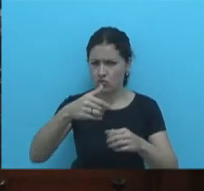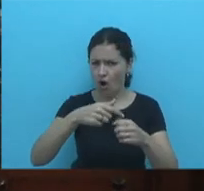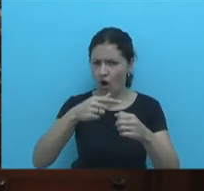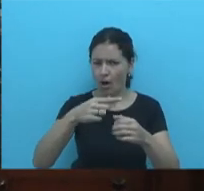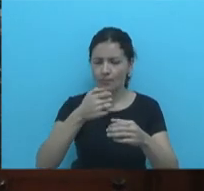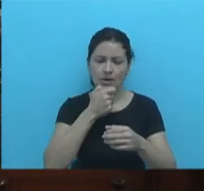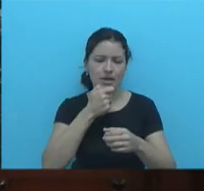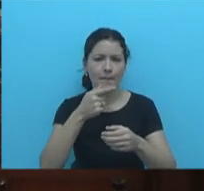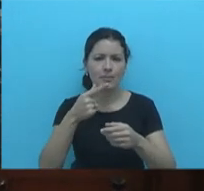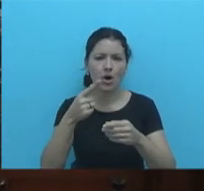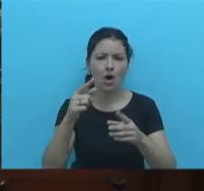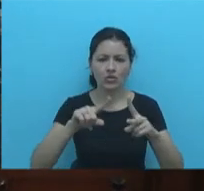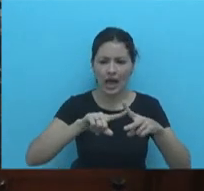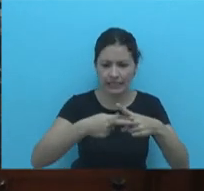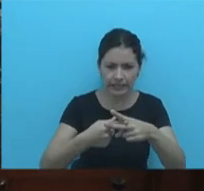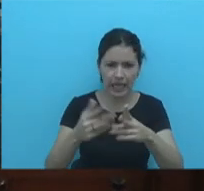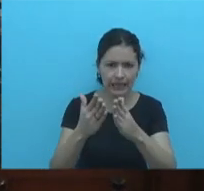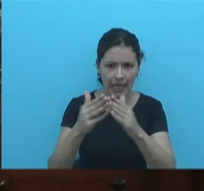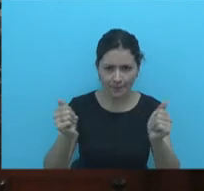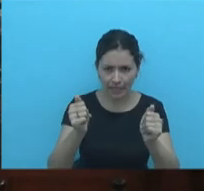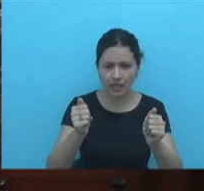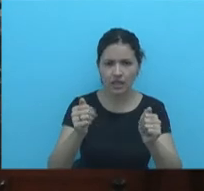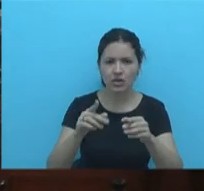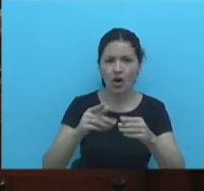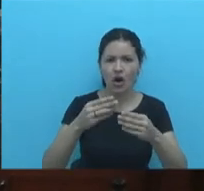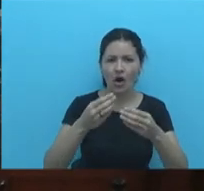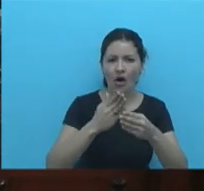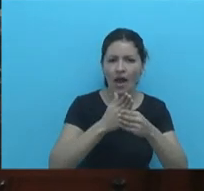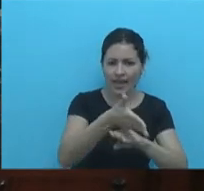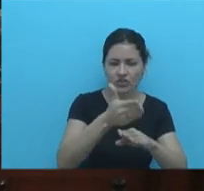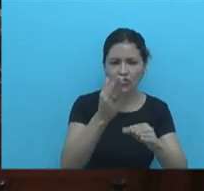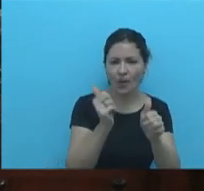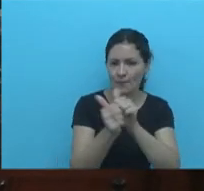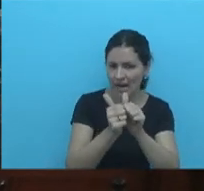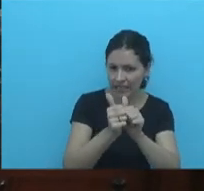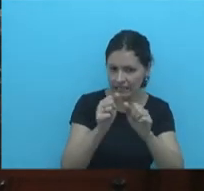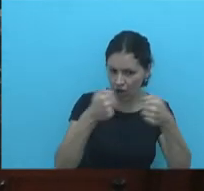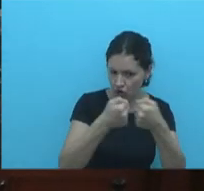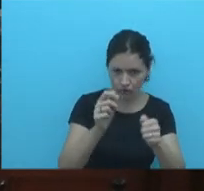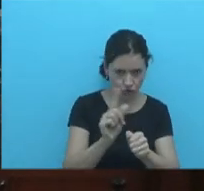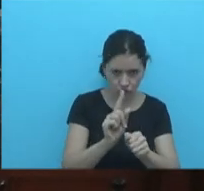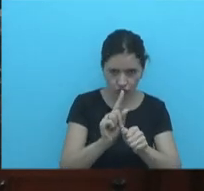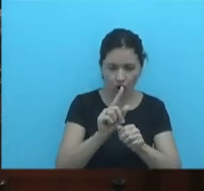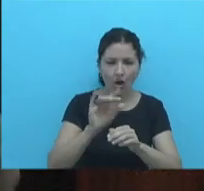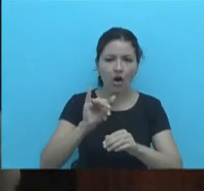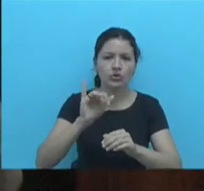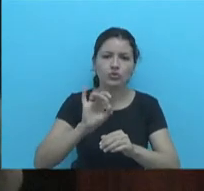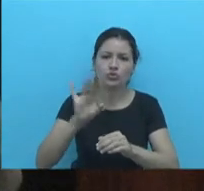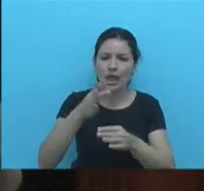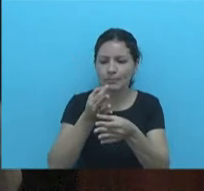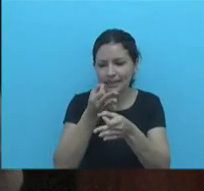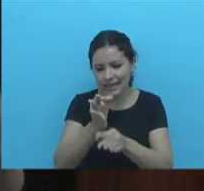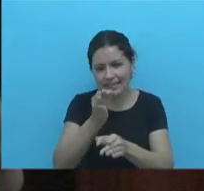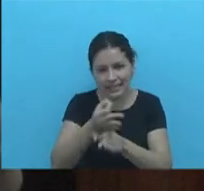el curso y sí o sí entro a trabajar ahí, pero sí te dan herramientas y